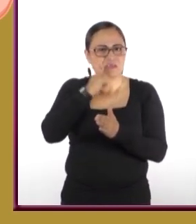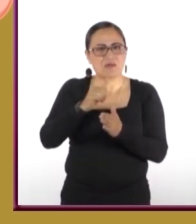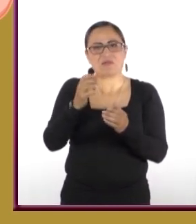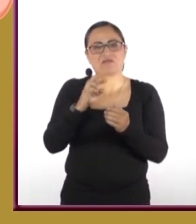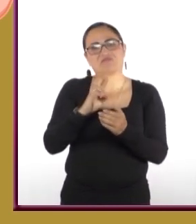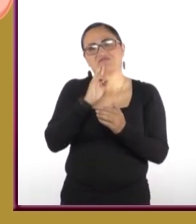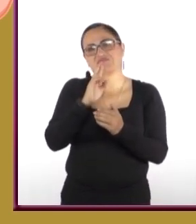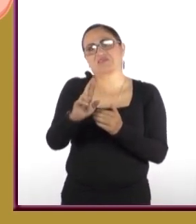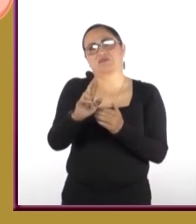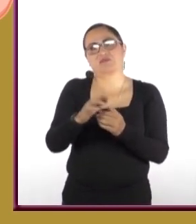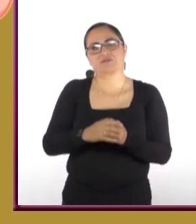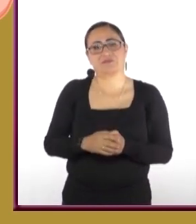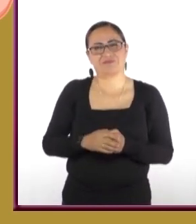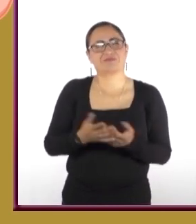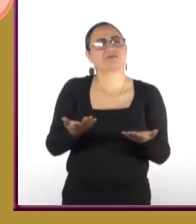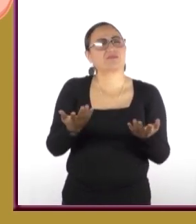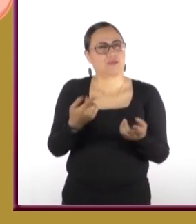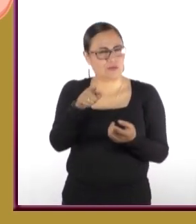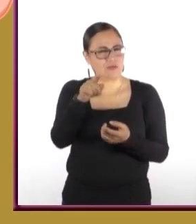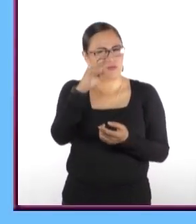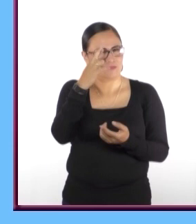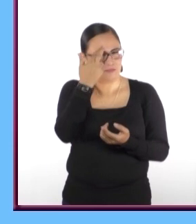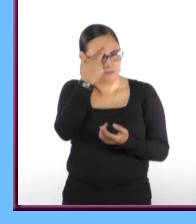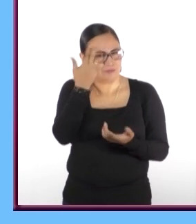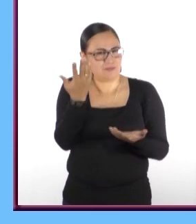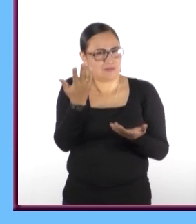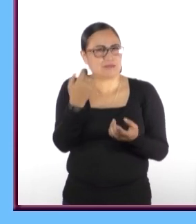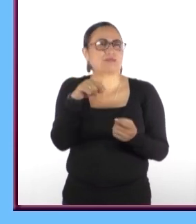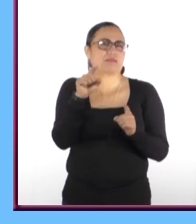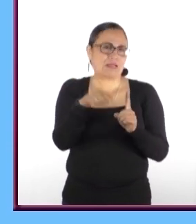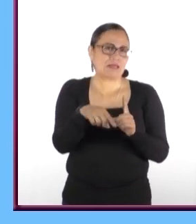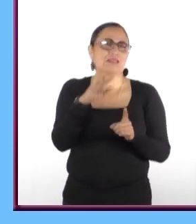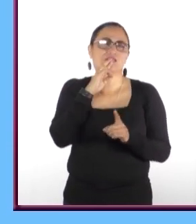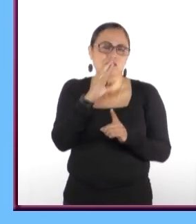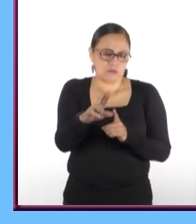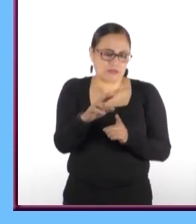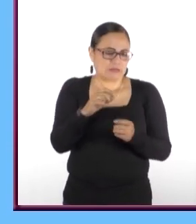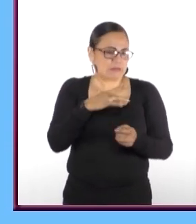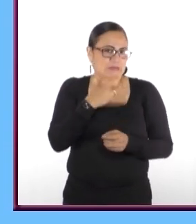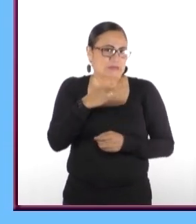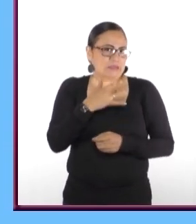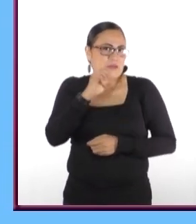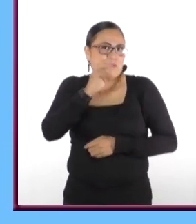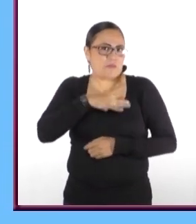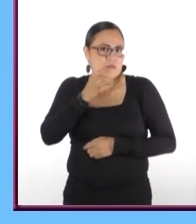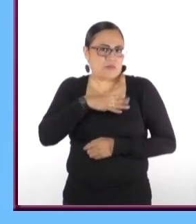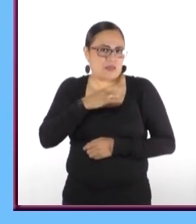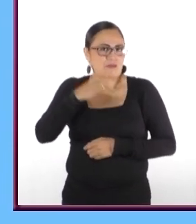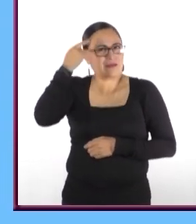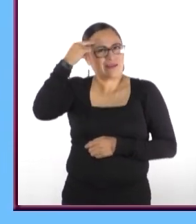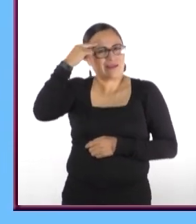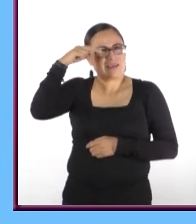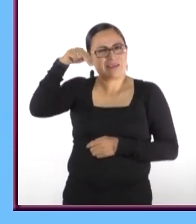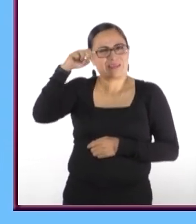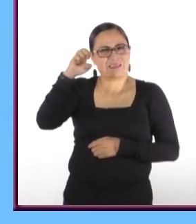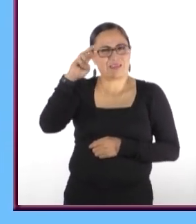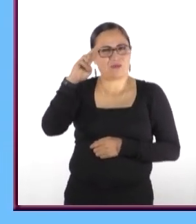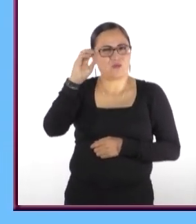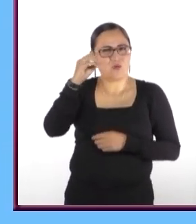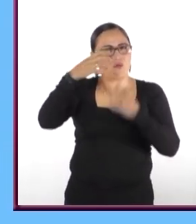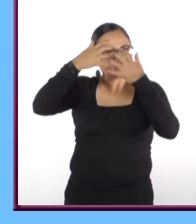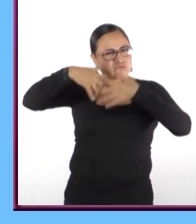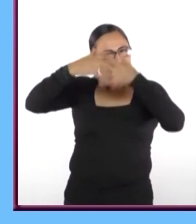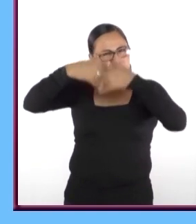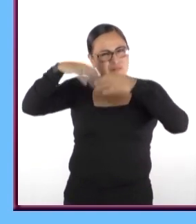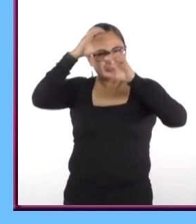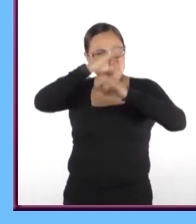tener una respuesta. ¿Adivinas de qué tipo? Sí, de miedo. La neurociencia ha demostrado que a partir de